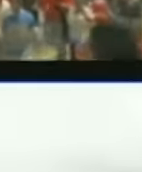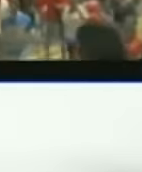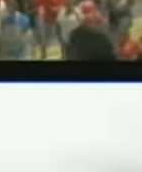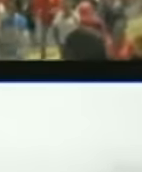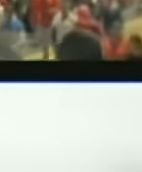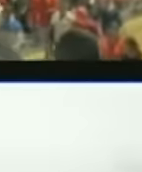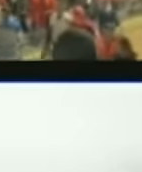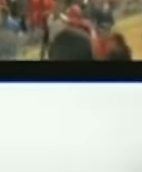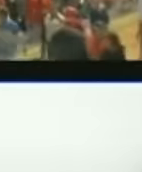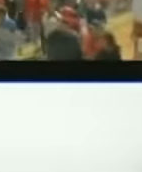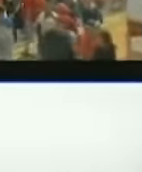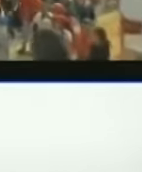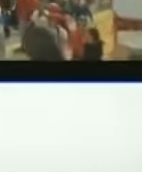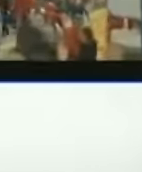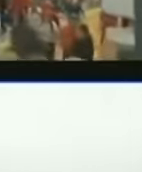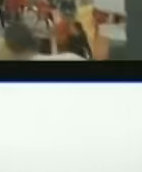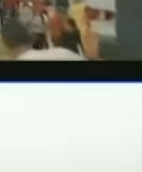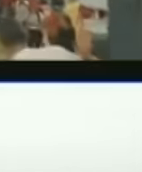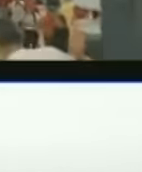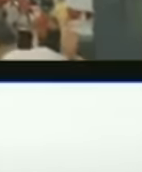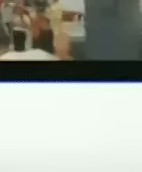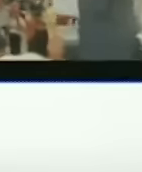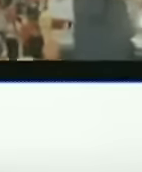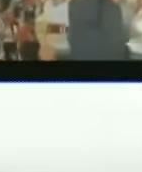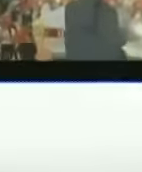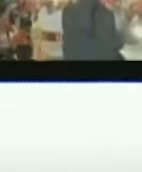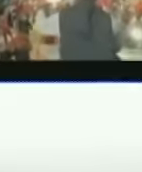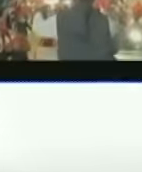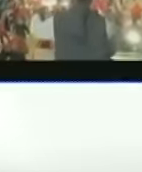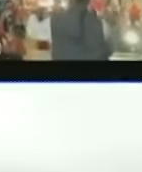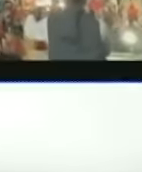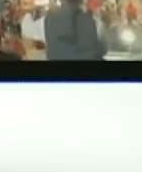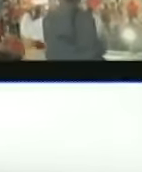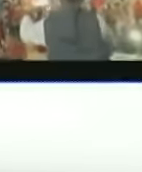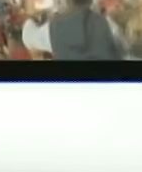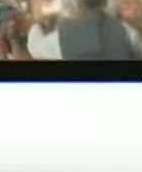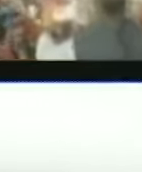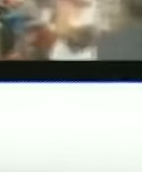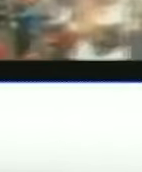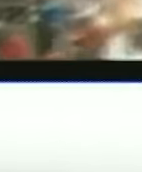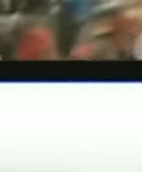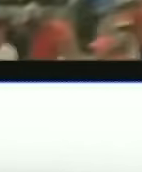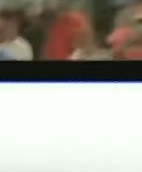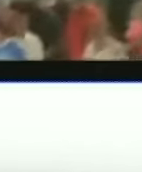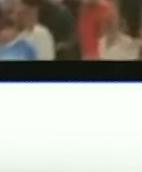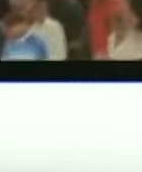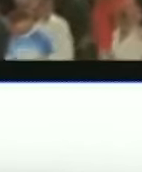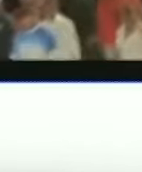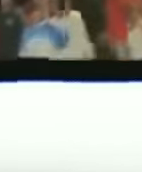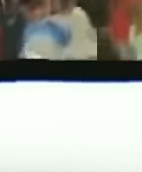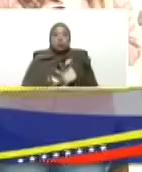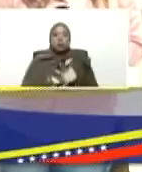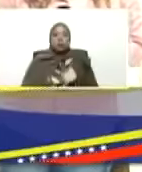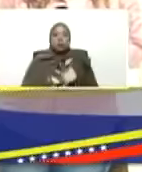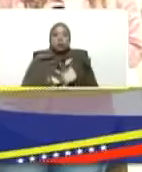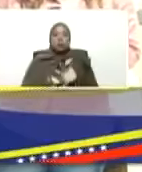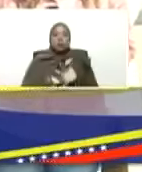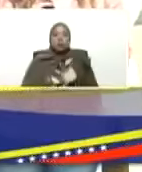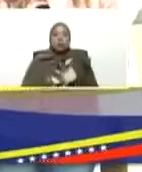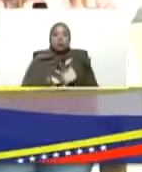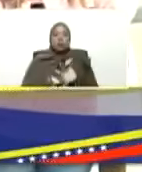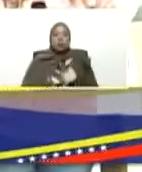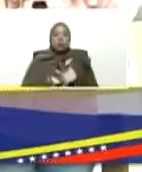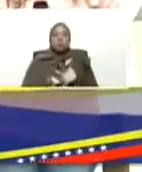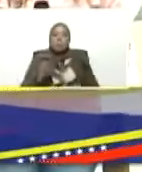al gobernador Morel Rodríguez, le dejo mi saludo. Sé que él fue electo gobernador por la oposición, pero lo